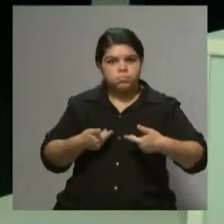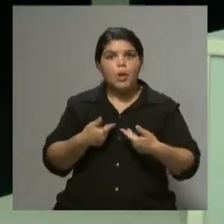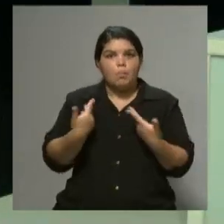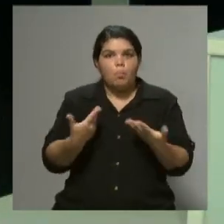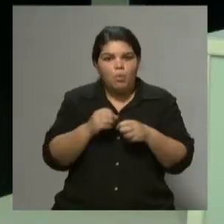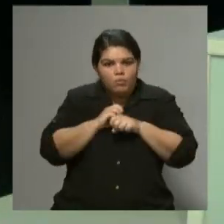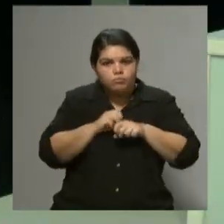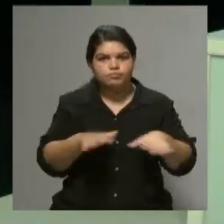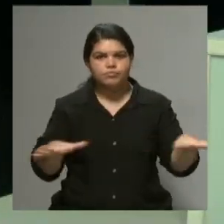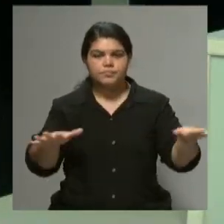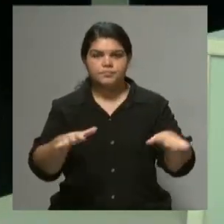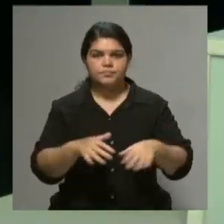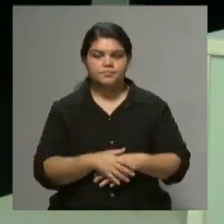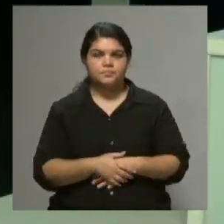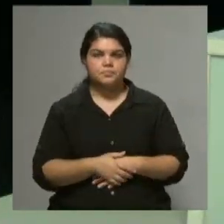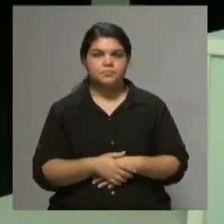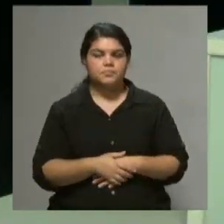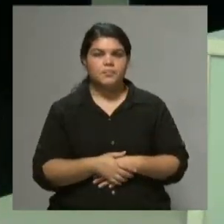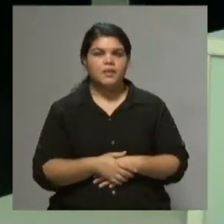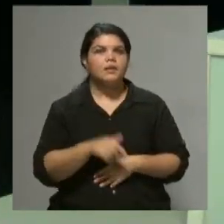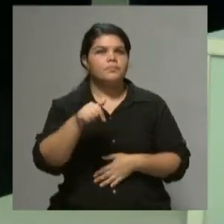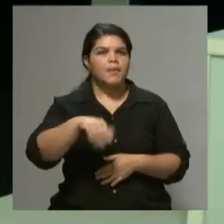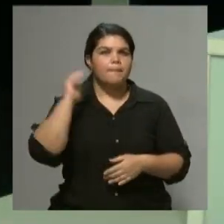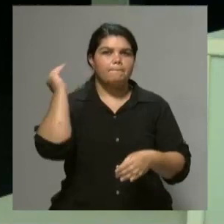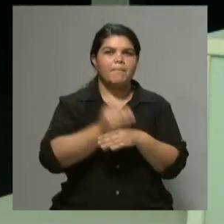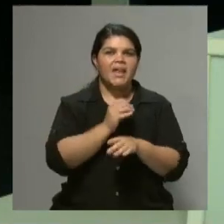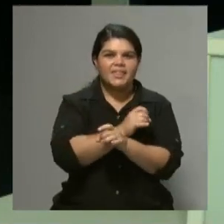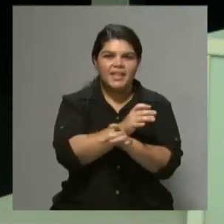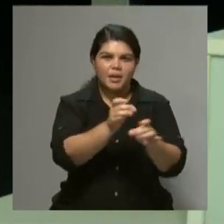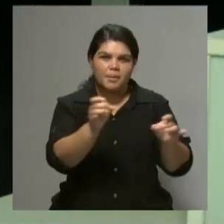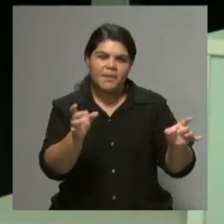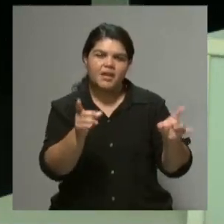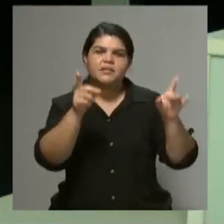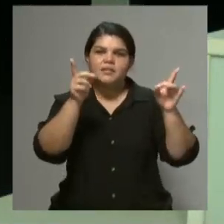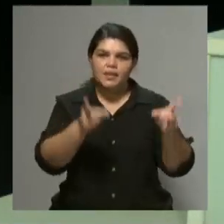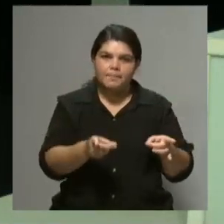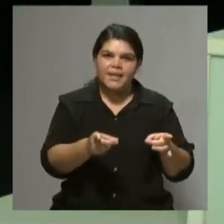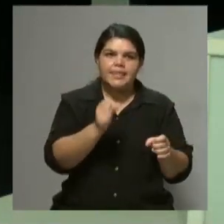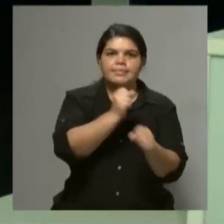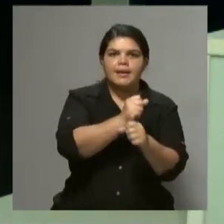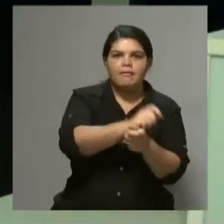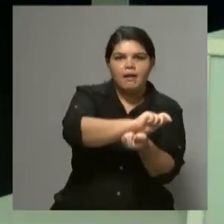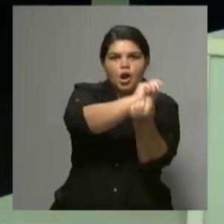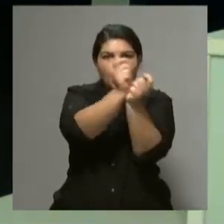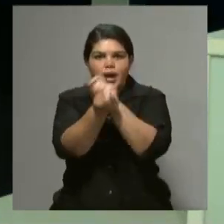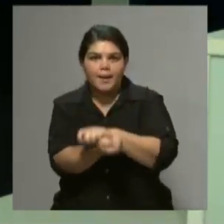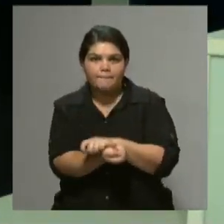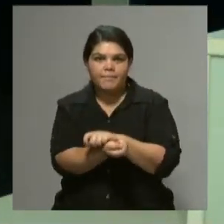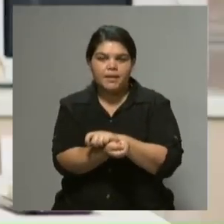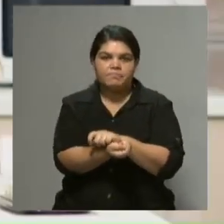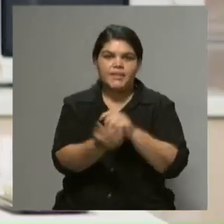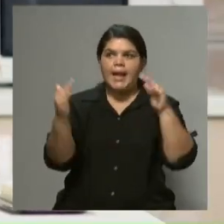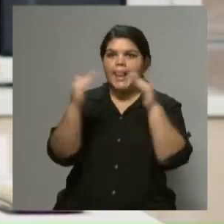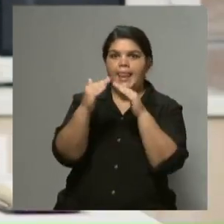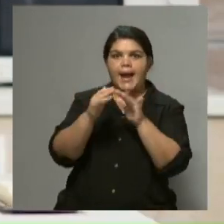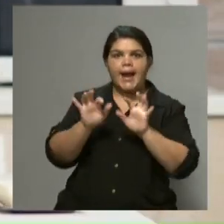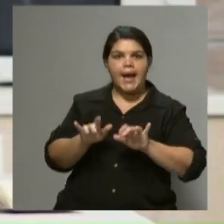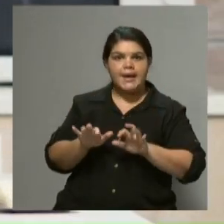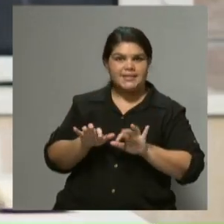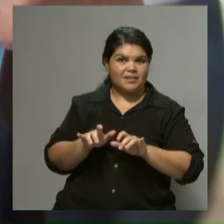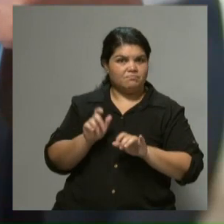esto de la virtualidad, el home office. Y en ese momento, cuando empezaba la pandemia, yo me acuerdo en el 2020,